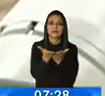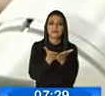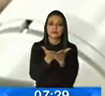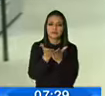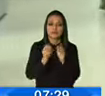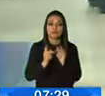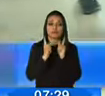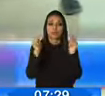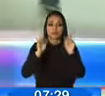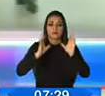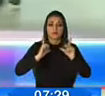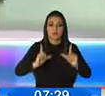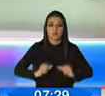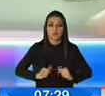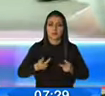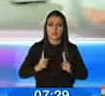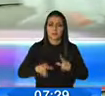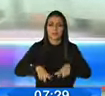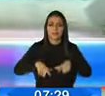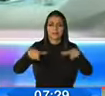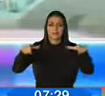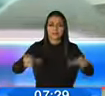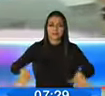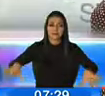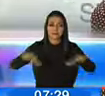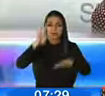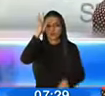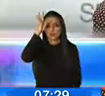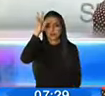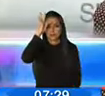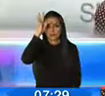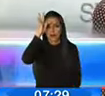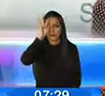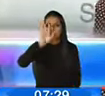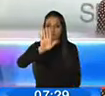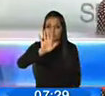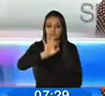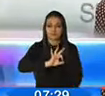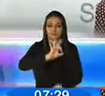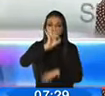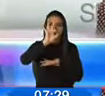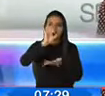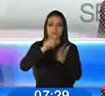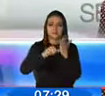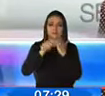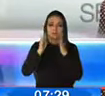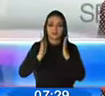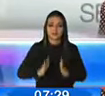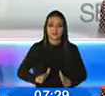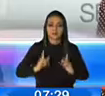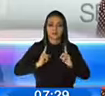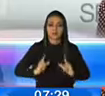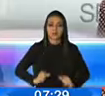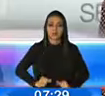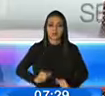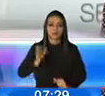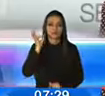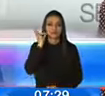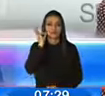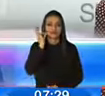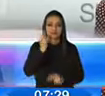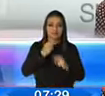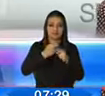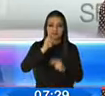salud pública y frente a la creciente estructura de mega hospitales. Así lo informó en rueda de prensa la ministra de Salud, Verónica Espinosa. Un